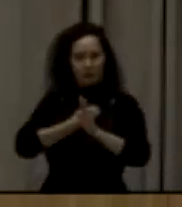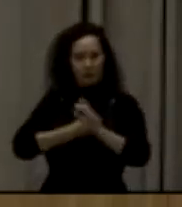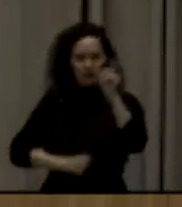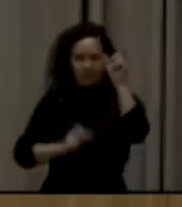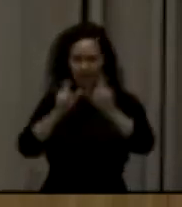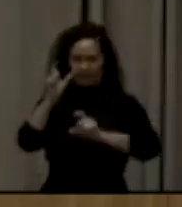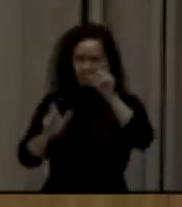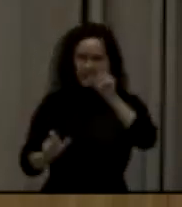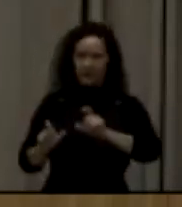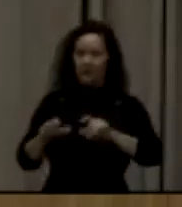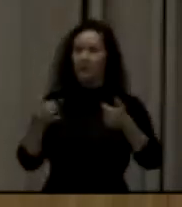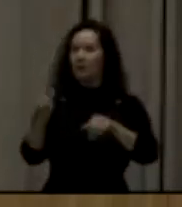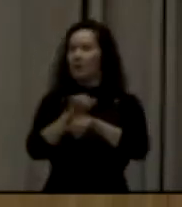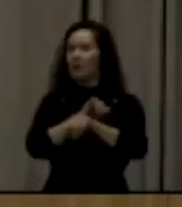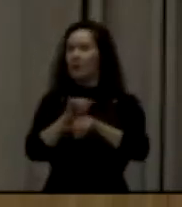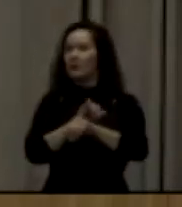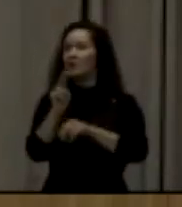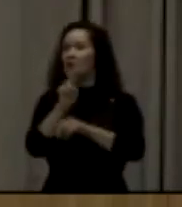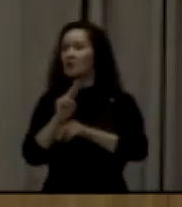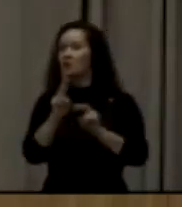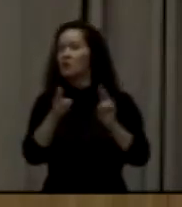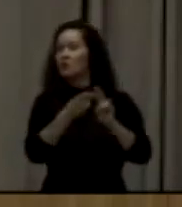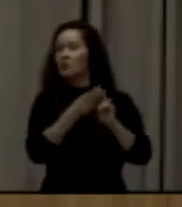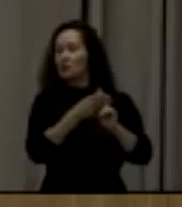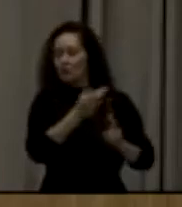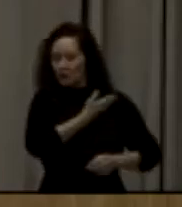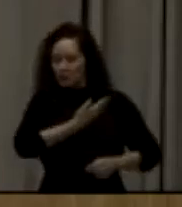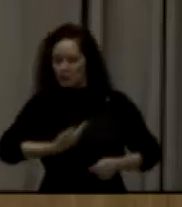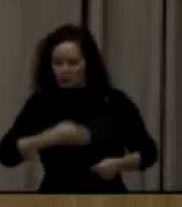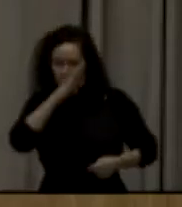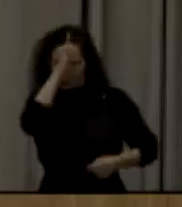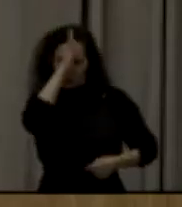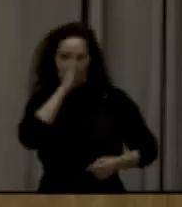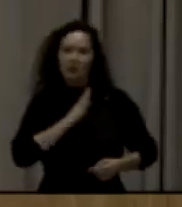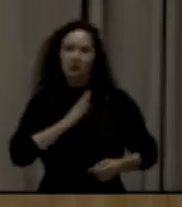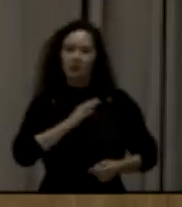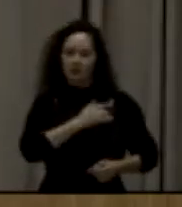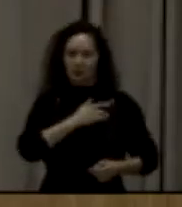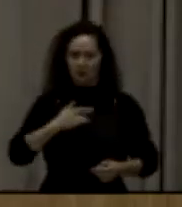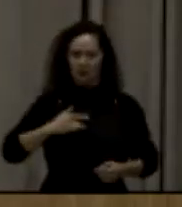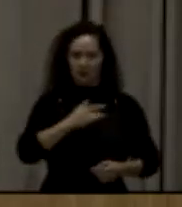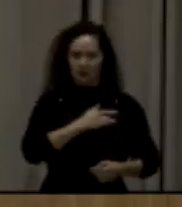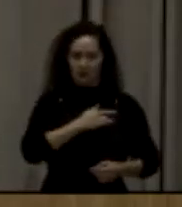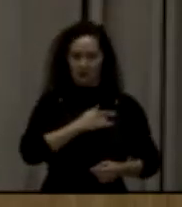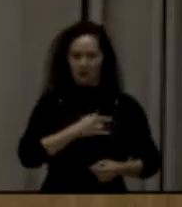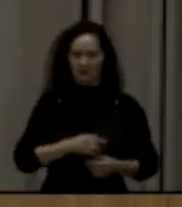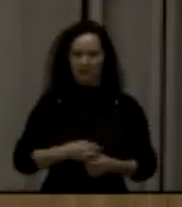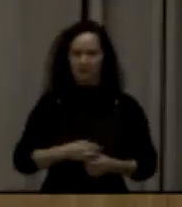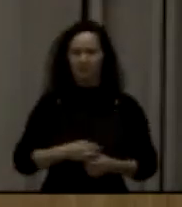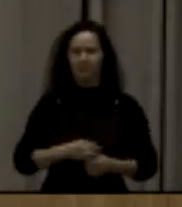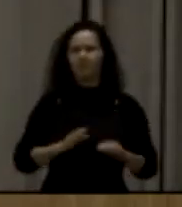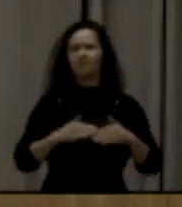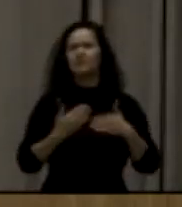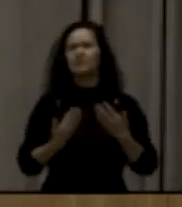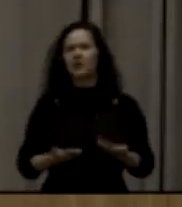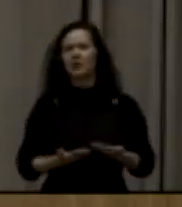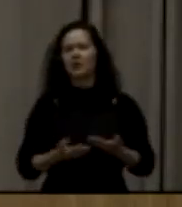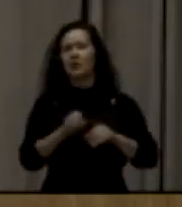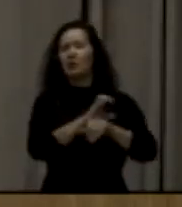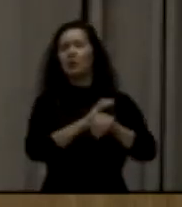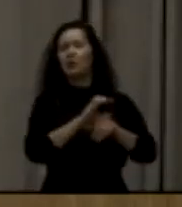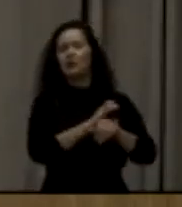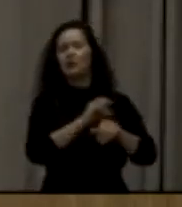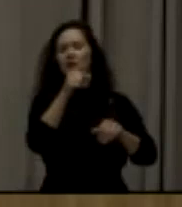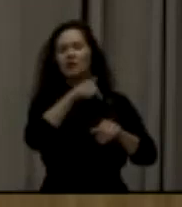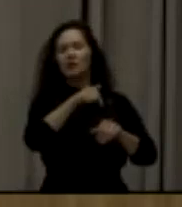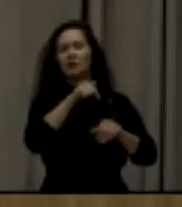el mecanismo a través de un sistema único público gratuito etcétera de salud entonces la gran pregunta es si ya está por Constitución